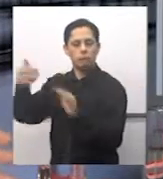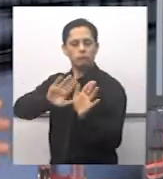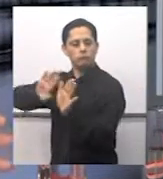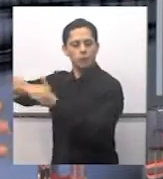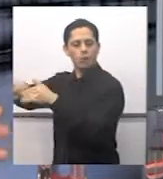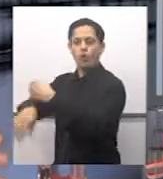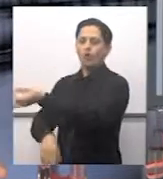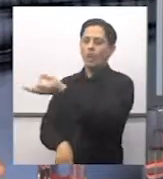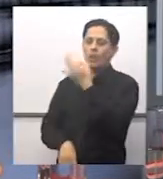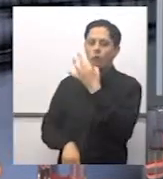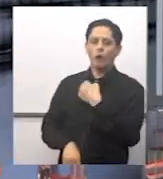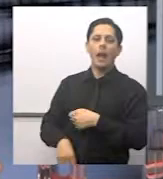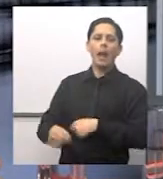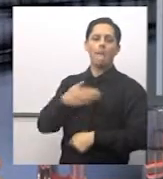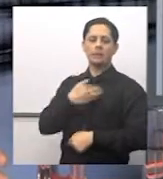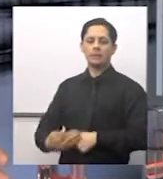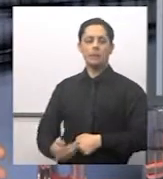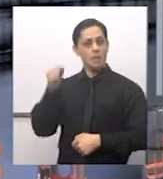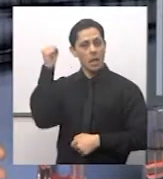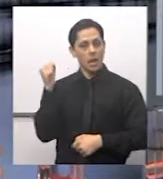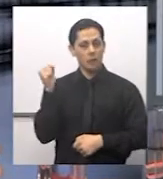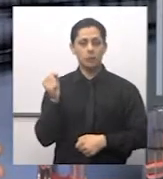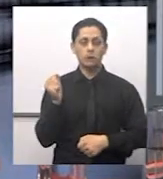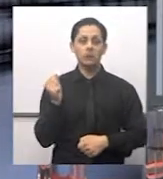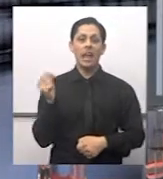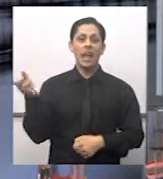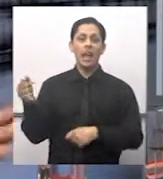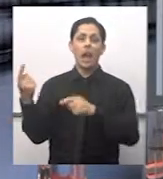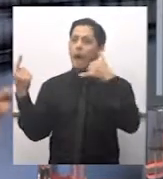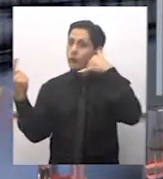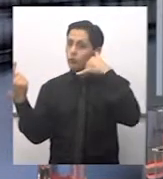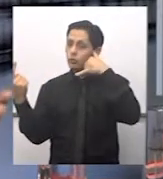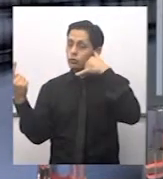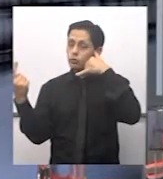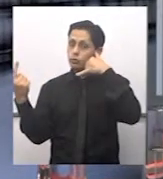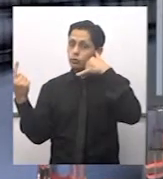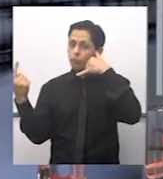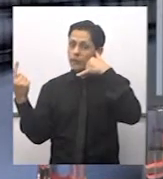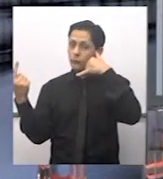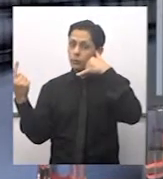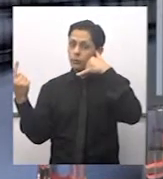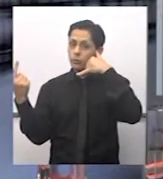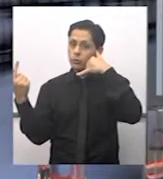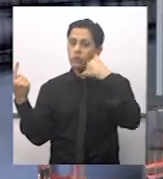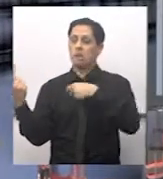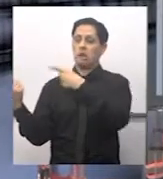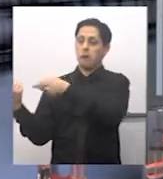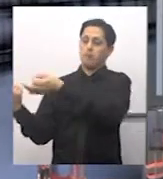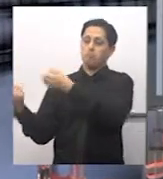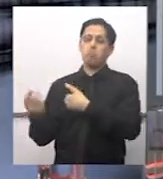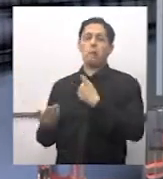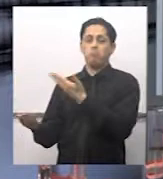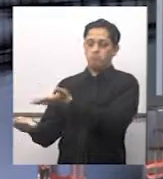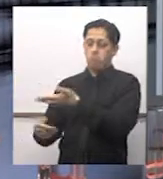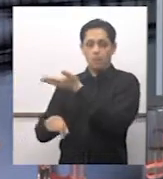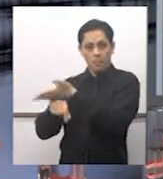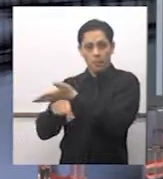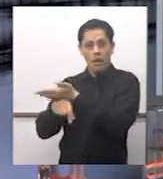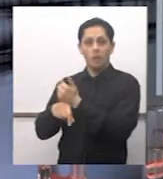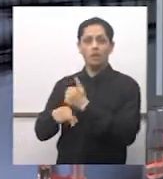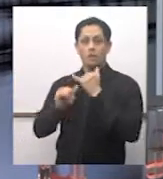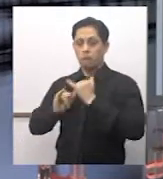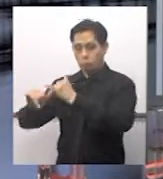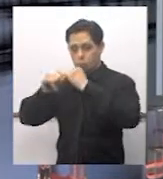nos encomendó el presidente Piñera. Hablábamos prácticamente diario por teléfono y él me pedía información y me daba